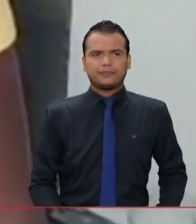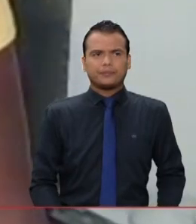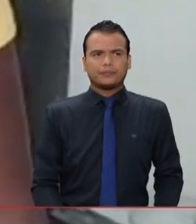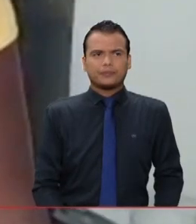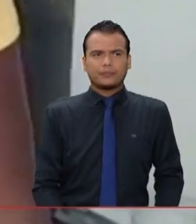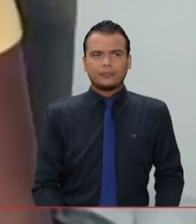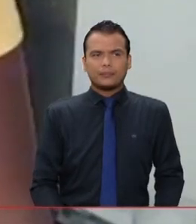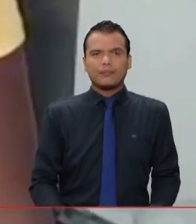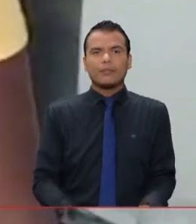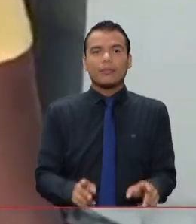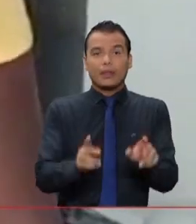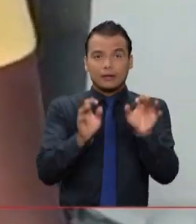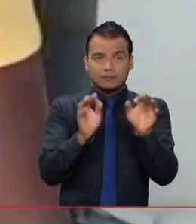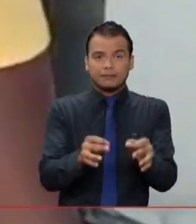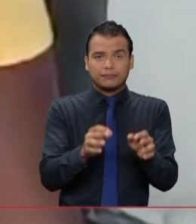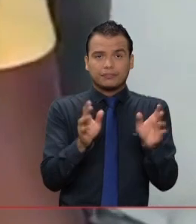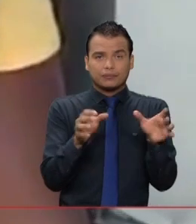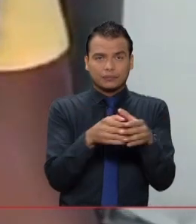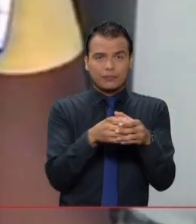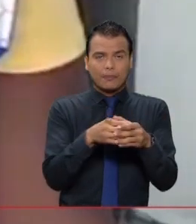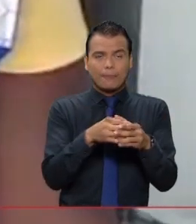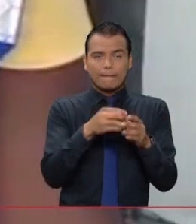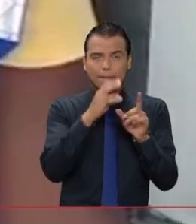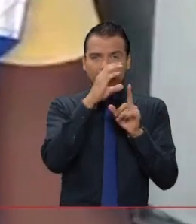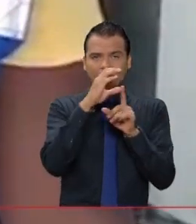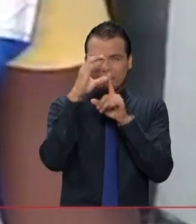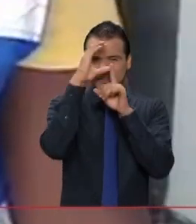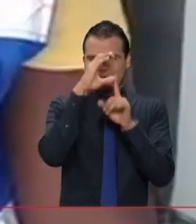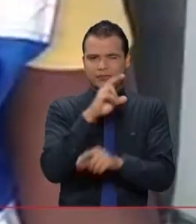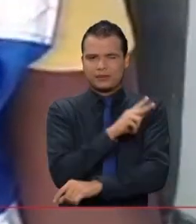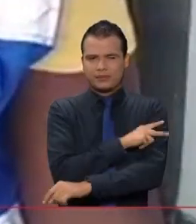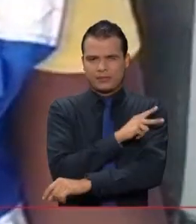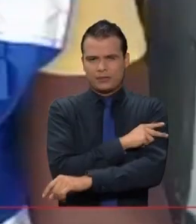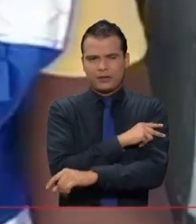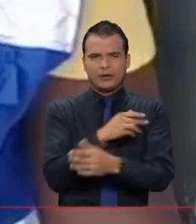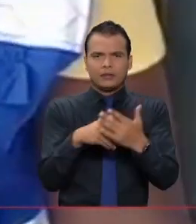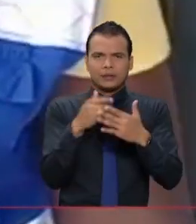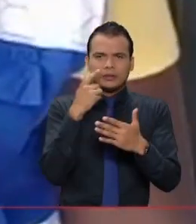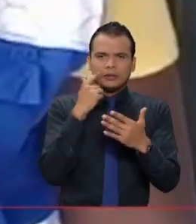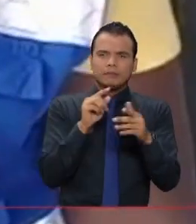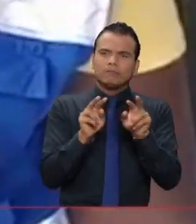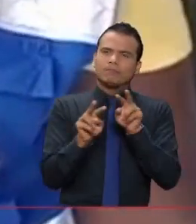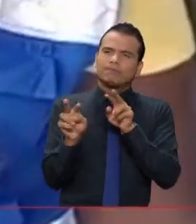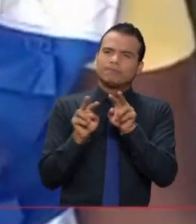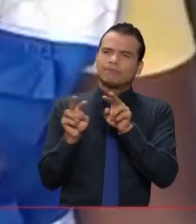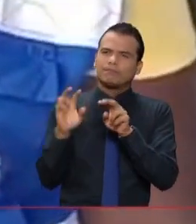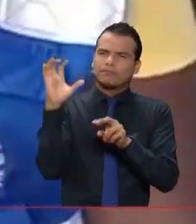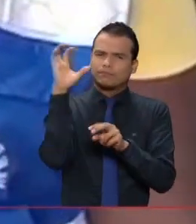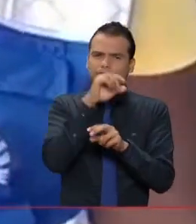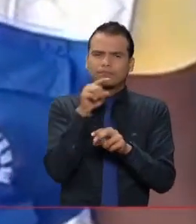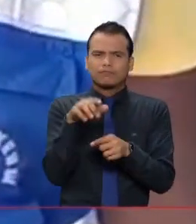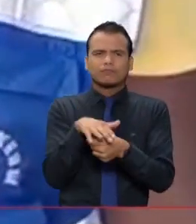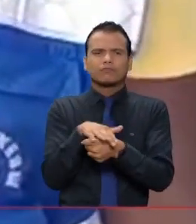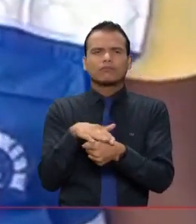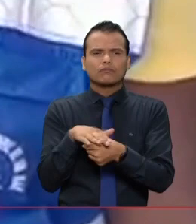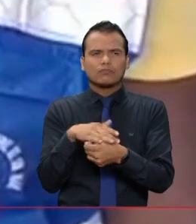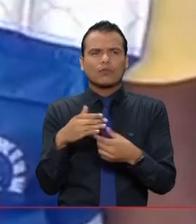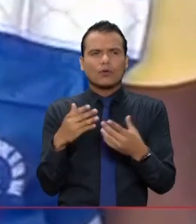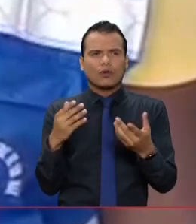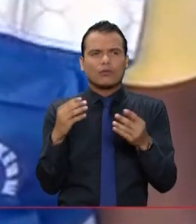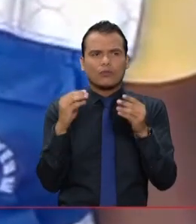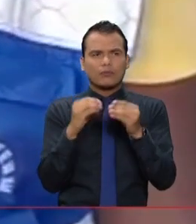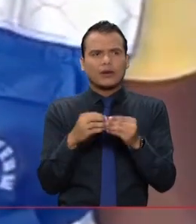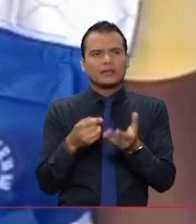La personería ya inició a hacer el censo para la toma de declaración del masivo y también la cooperación a través de OCHA,